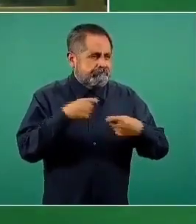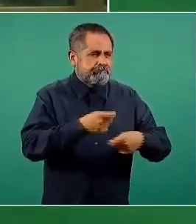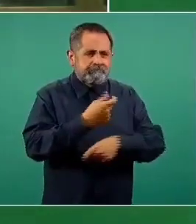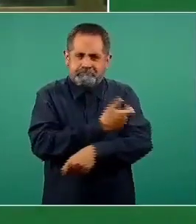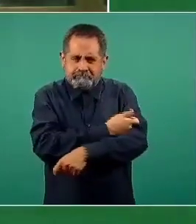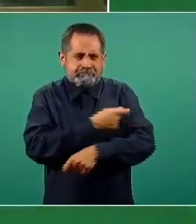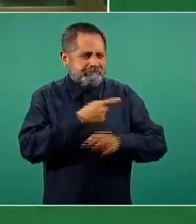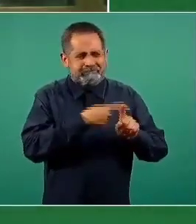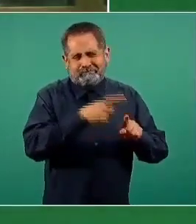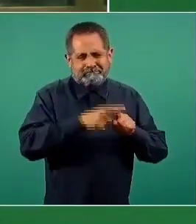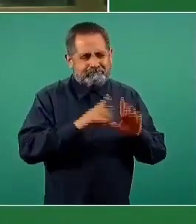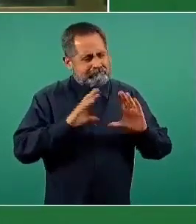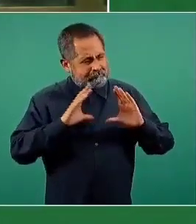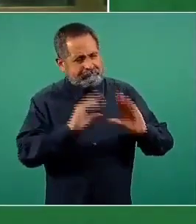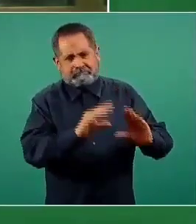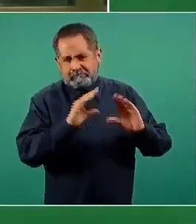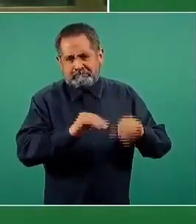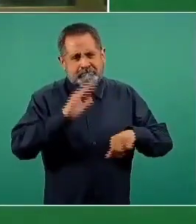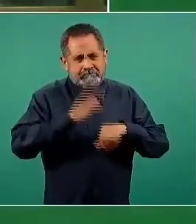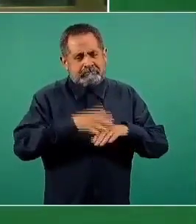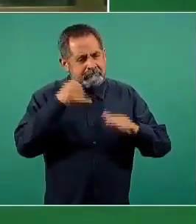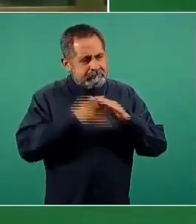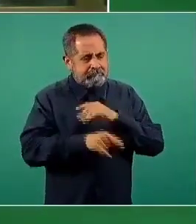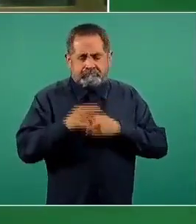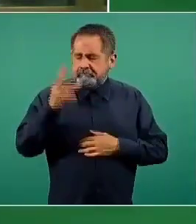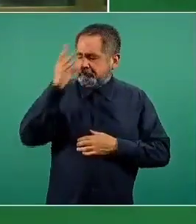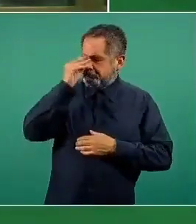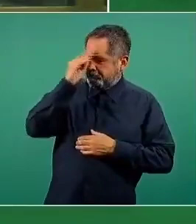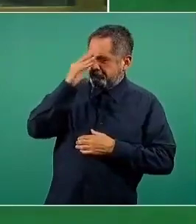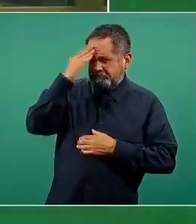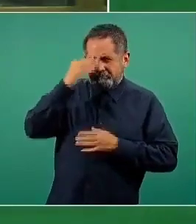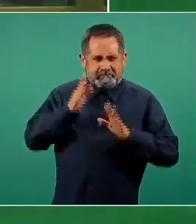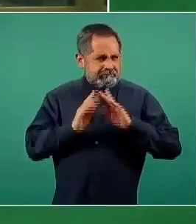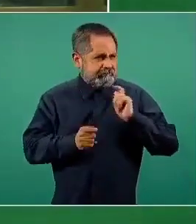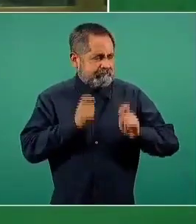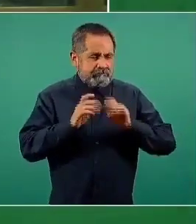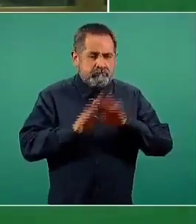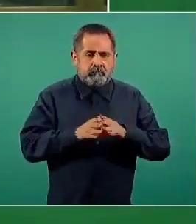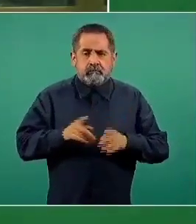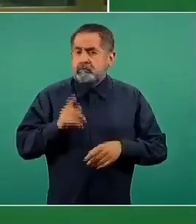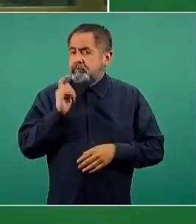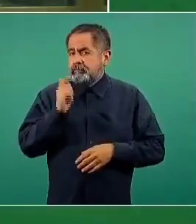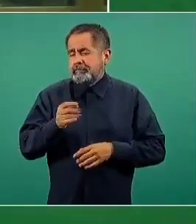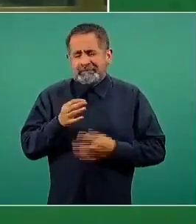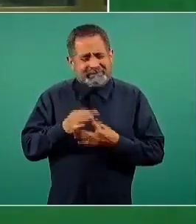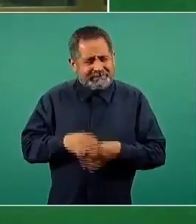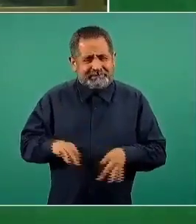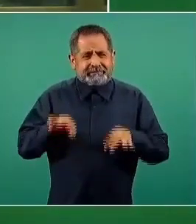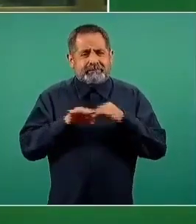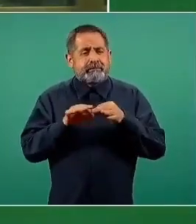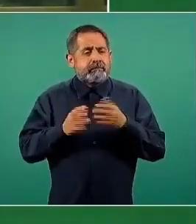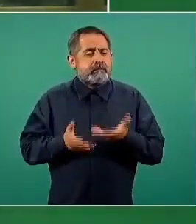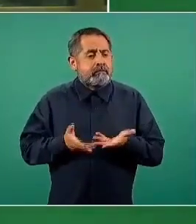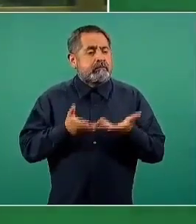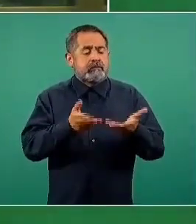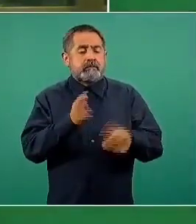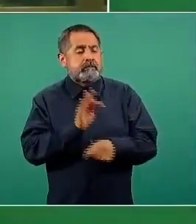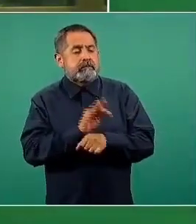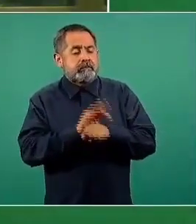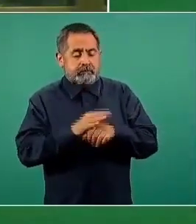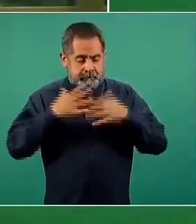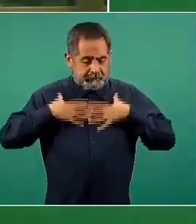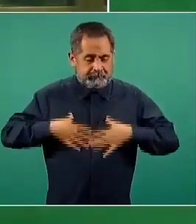posibles. Desde luego, capacitarlos y tratar de ofrecer la mayor disponibilidad de equipos de